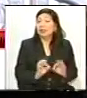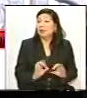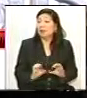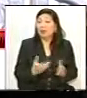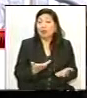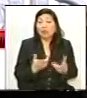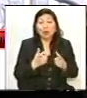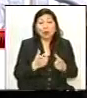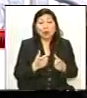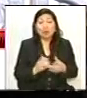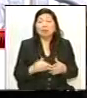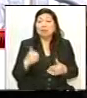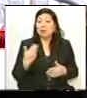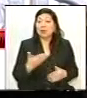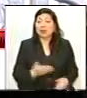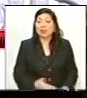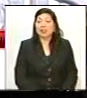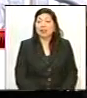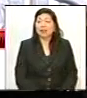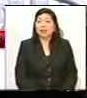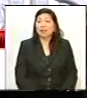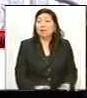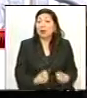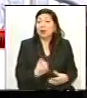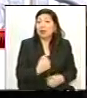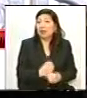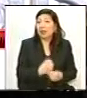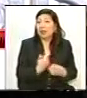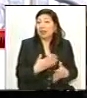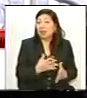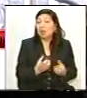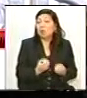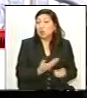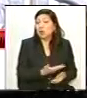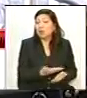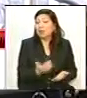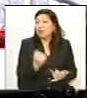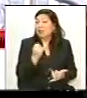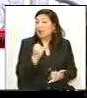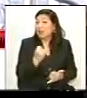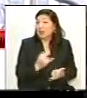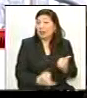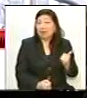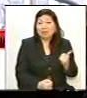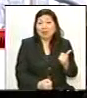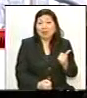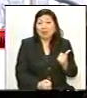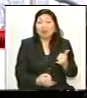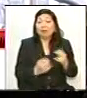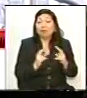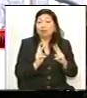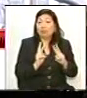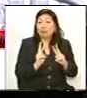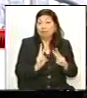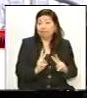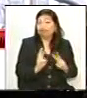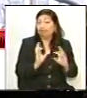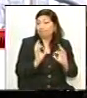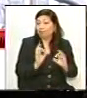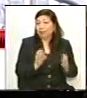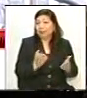que es un control posterior, ¿no? Porque esas obras ya en muchos de ellos terminaron, y entonces vamos a ver si